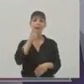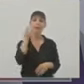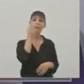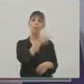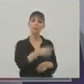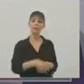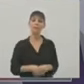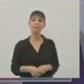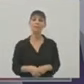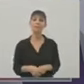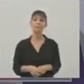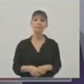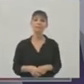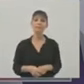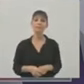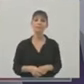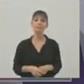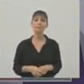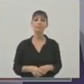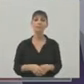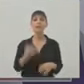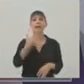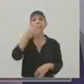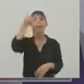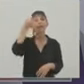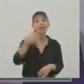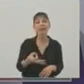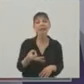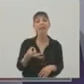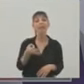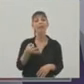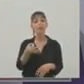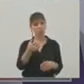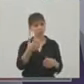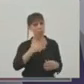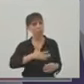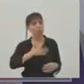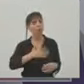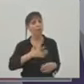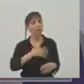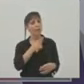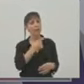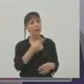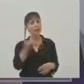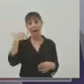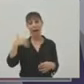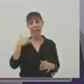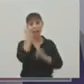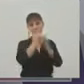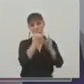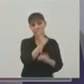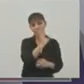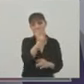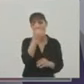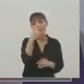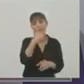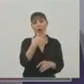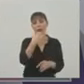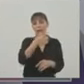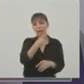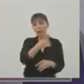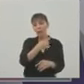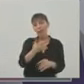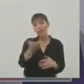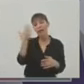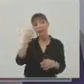gusta su tiempo. Pero Horacio, la verdad que celebro tu pregunta y me gusta. Nunca te hice ningún comentario, pero muchas veces quisiste que sea candidato de tus listas,